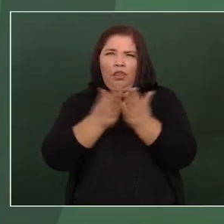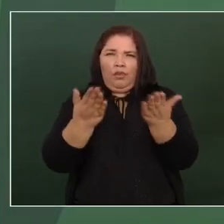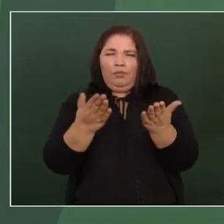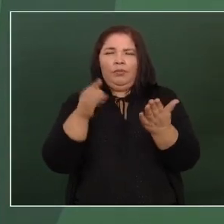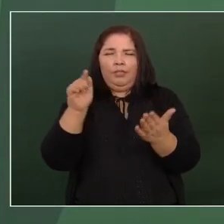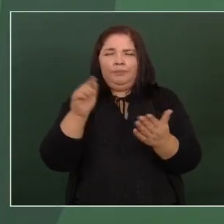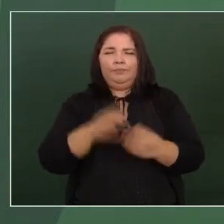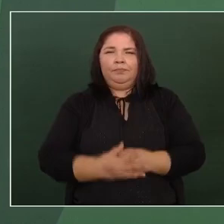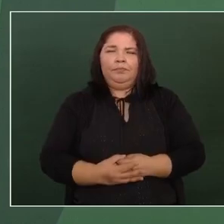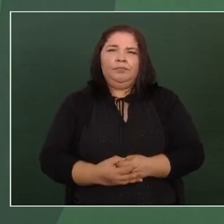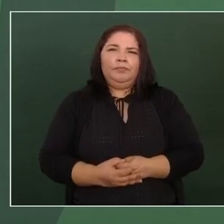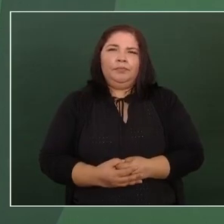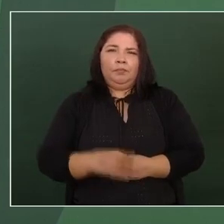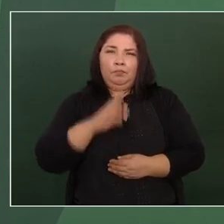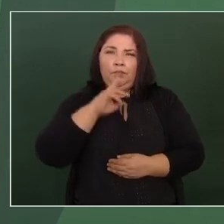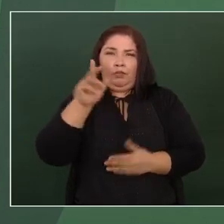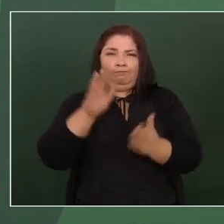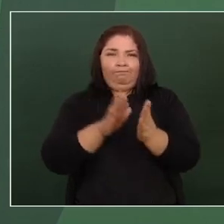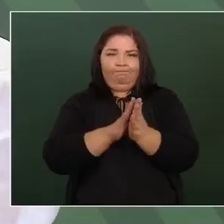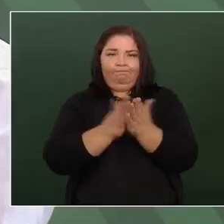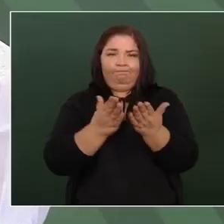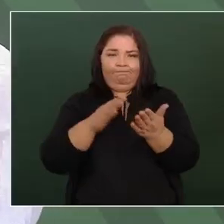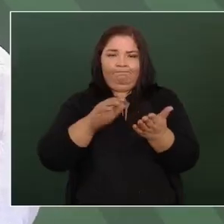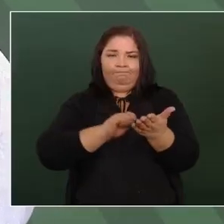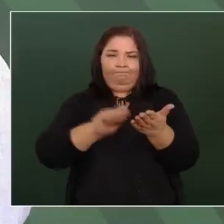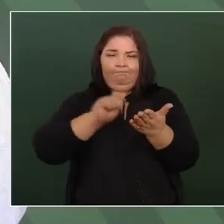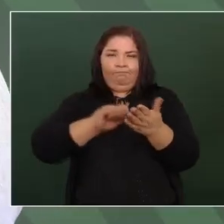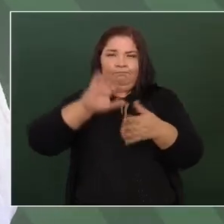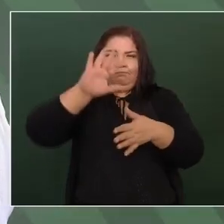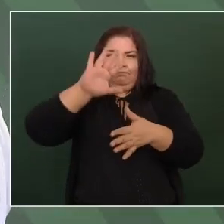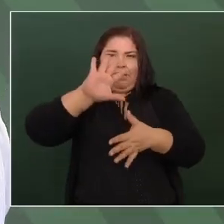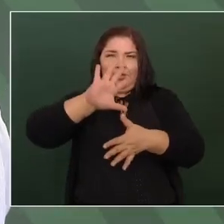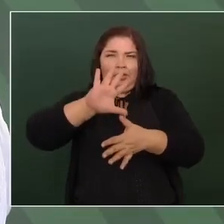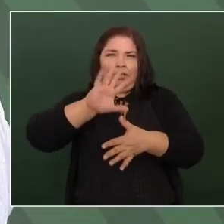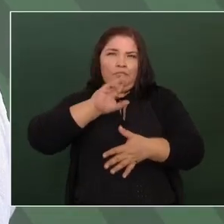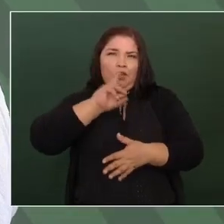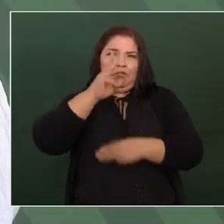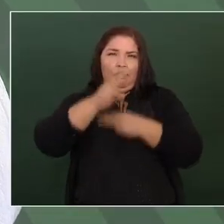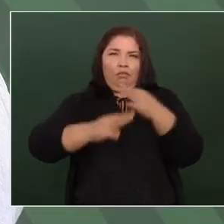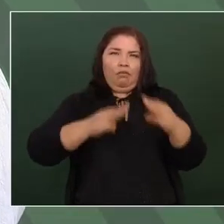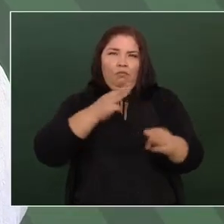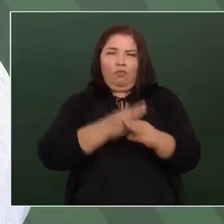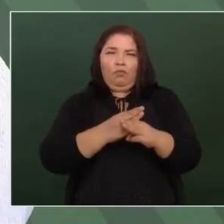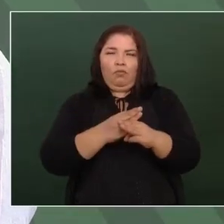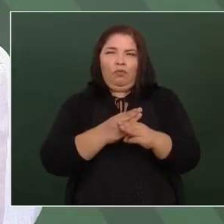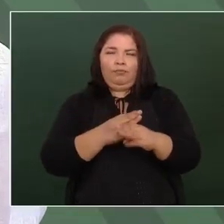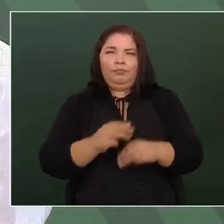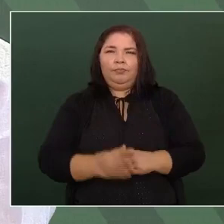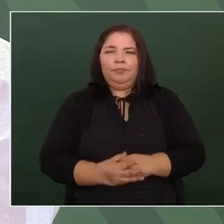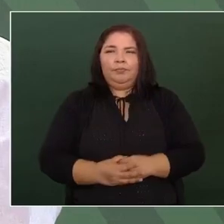América y uno de los mejores escritores del mundo,